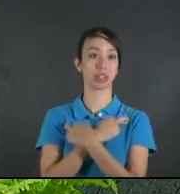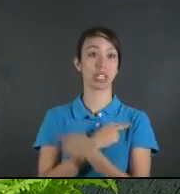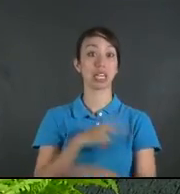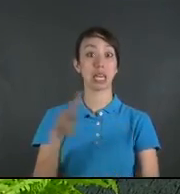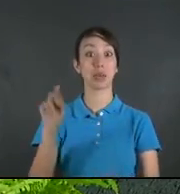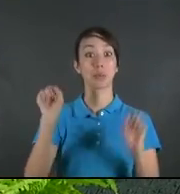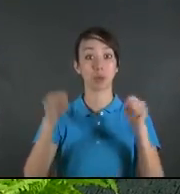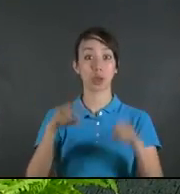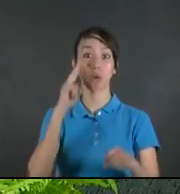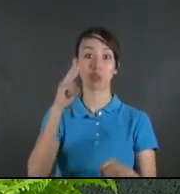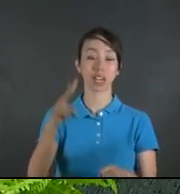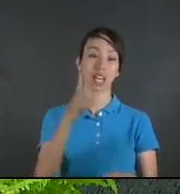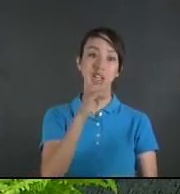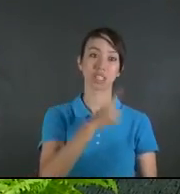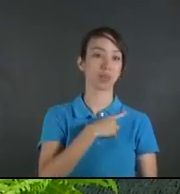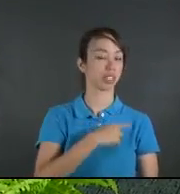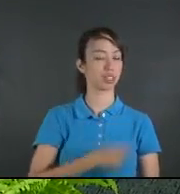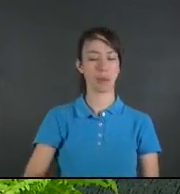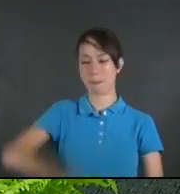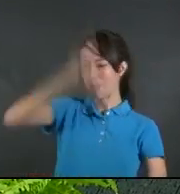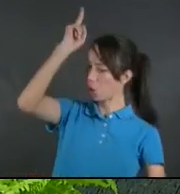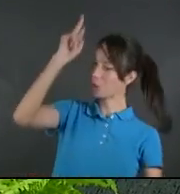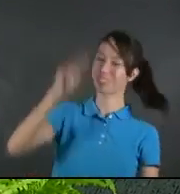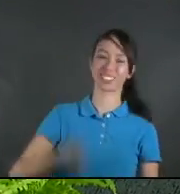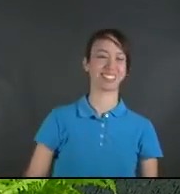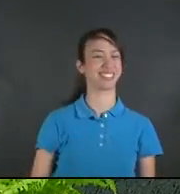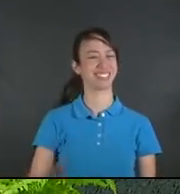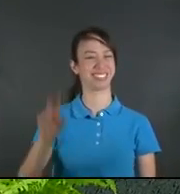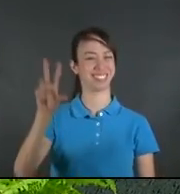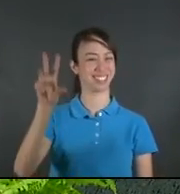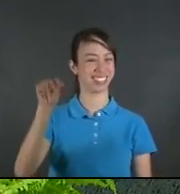dijo no eso no me dijo eso no me